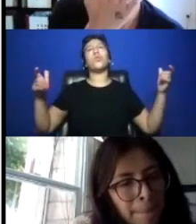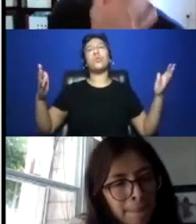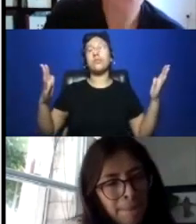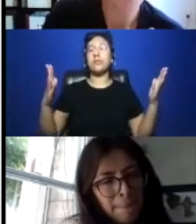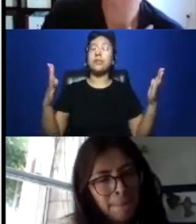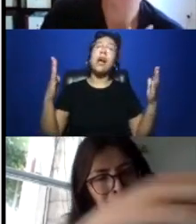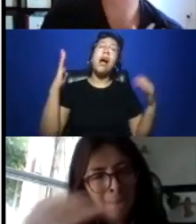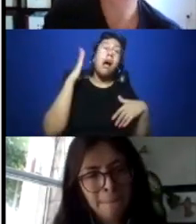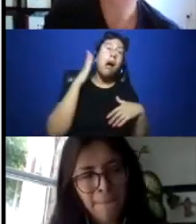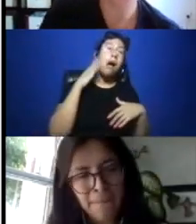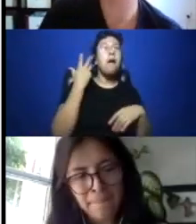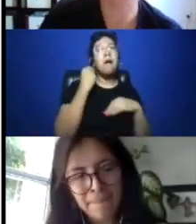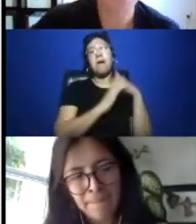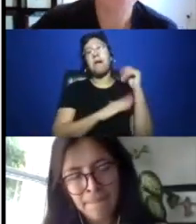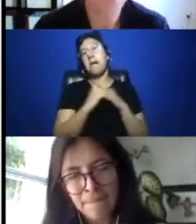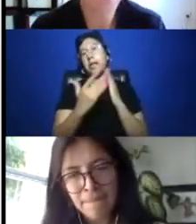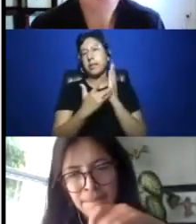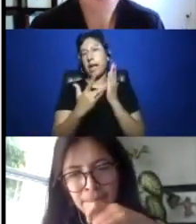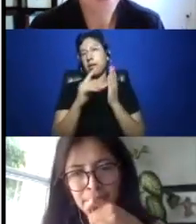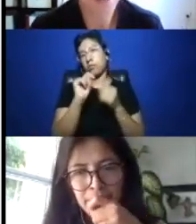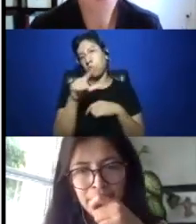cuando es un espectro,